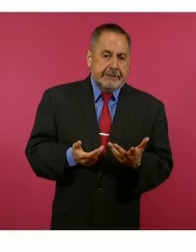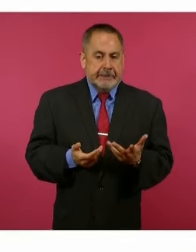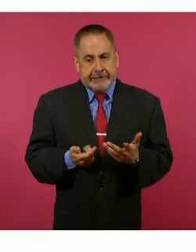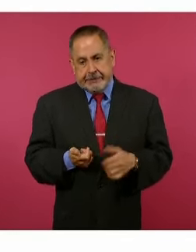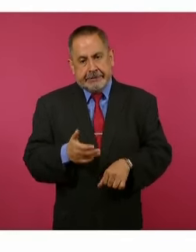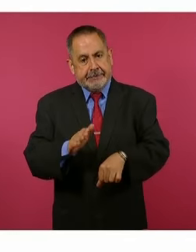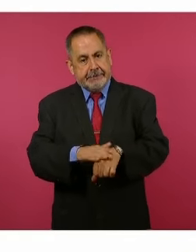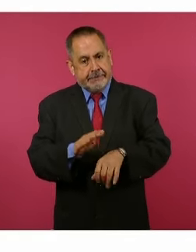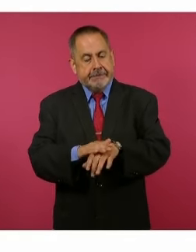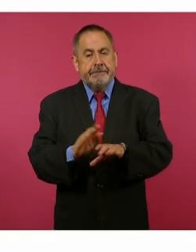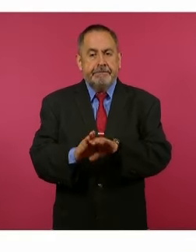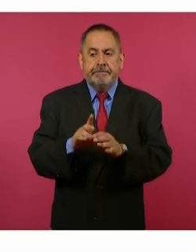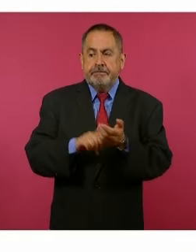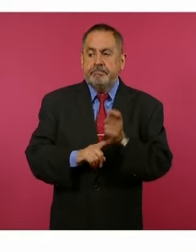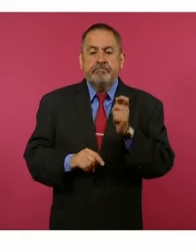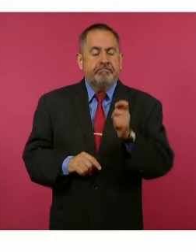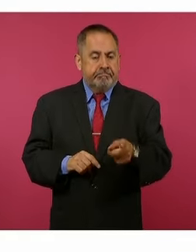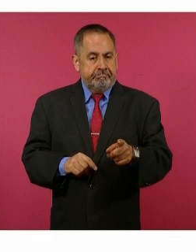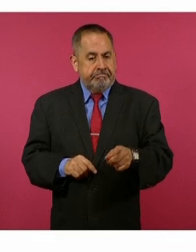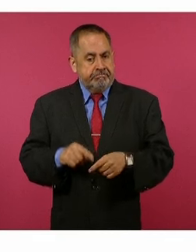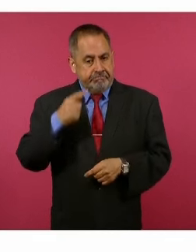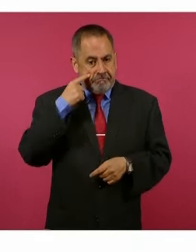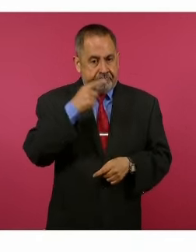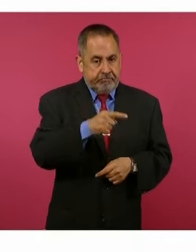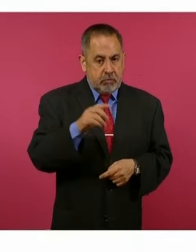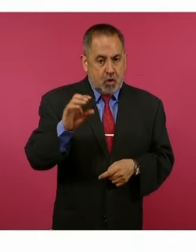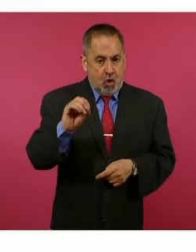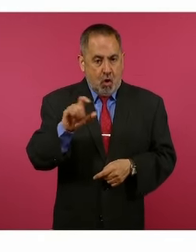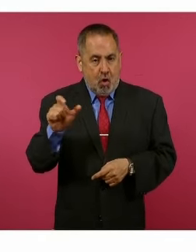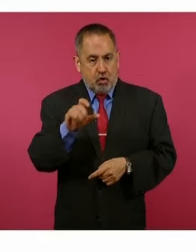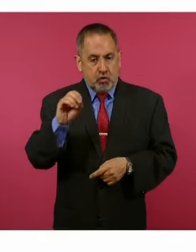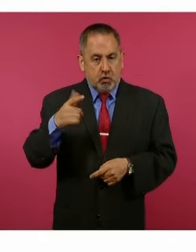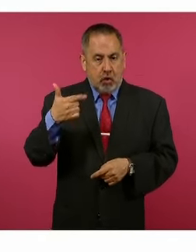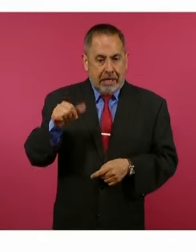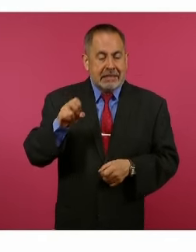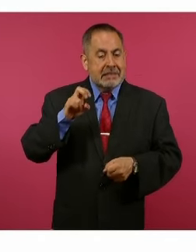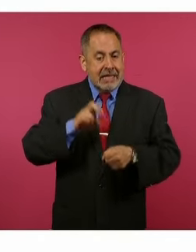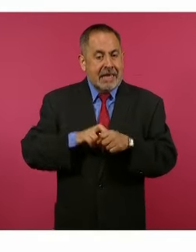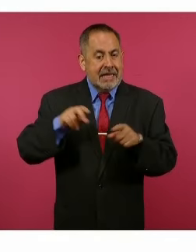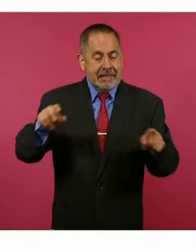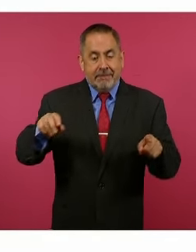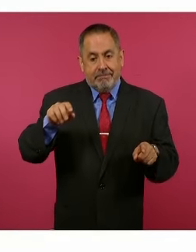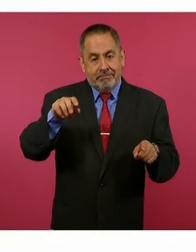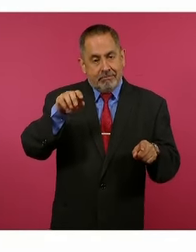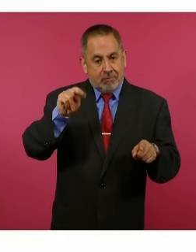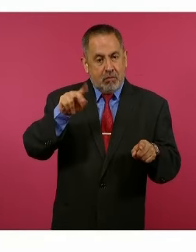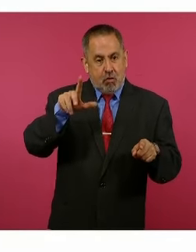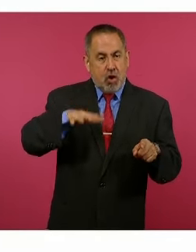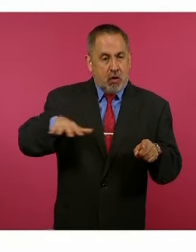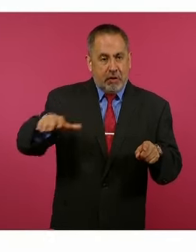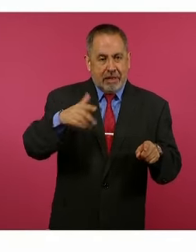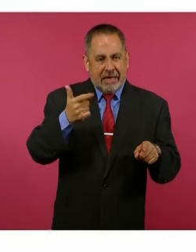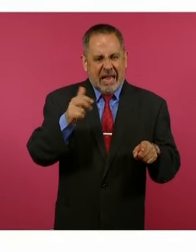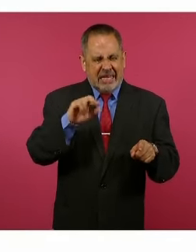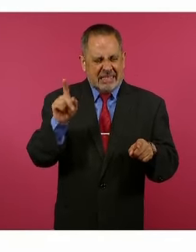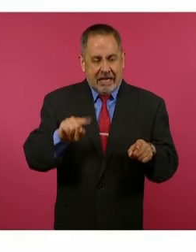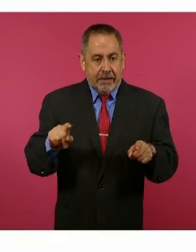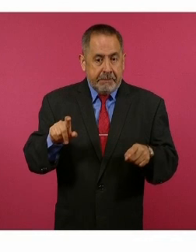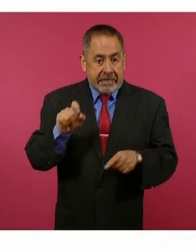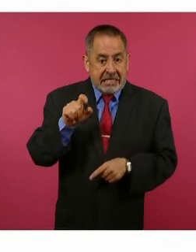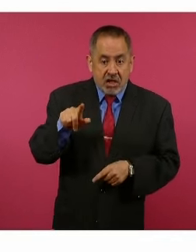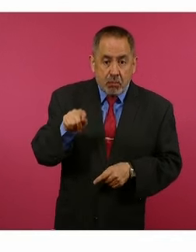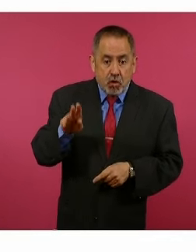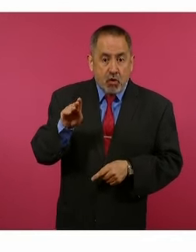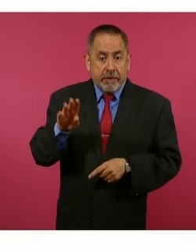comento que una vez más encontramos a oxogas en San Nicolás de de los Garza en 2799 pero también